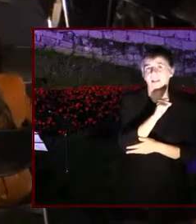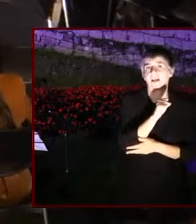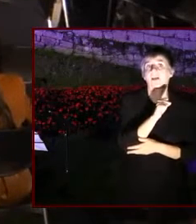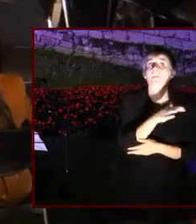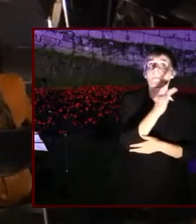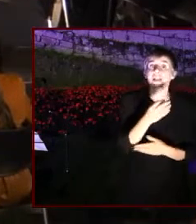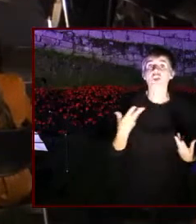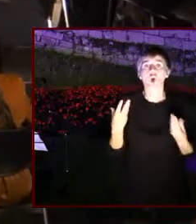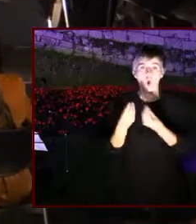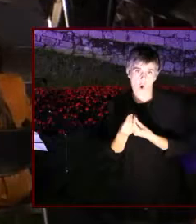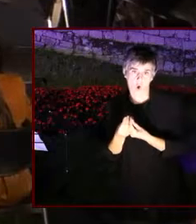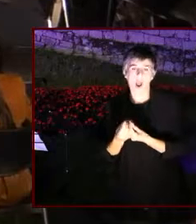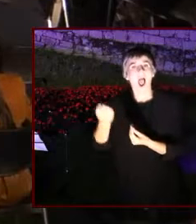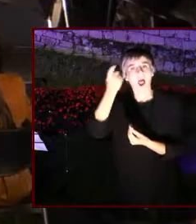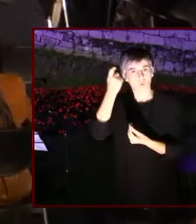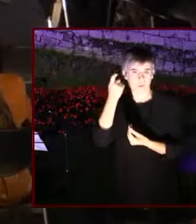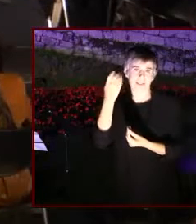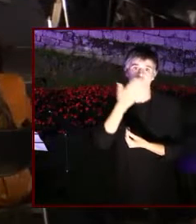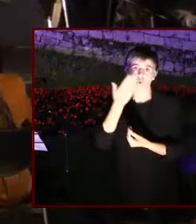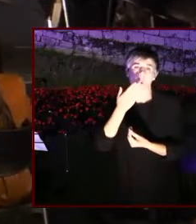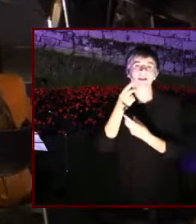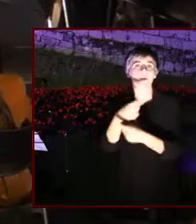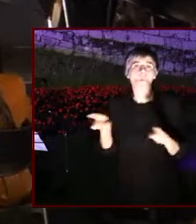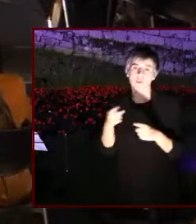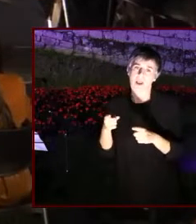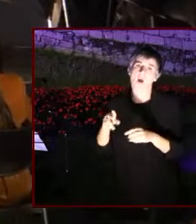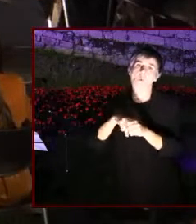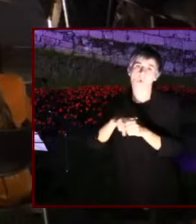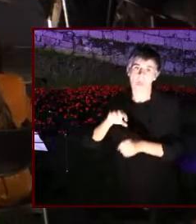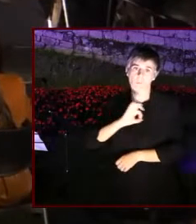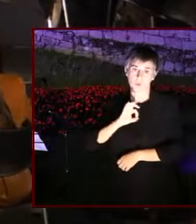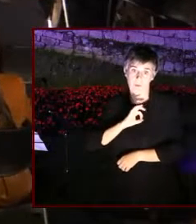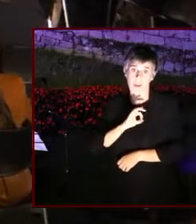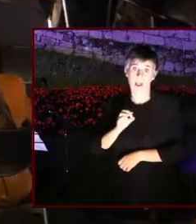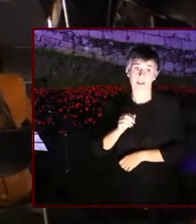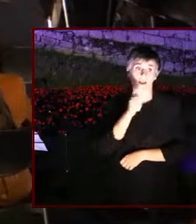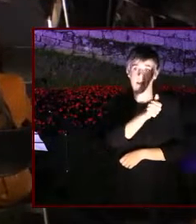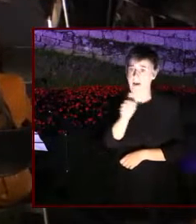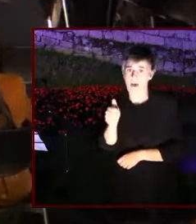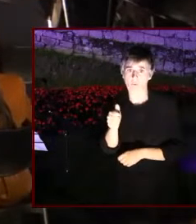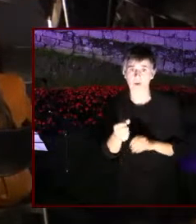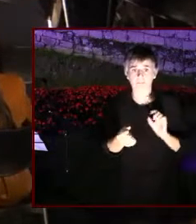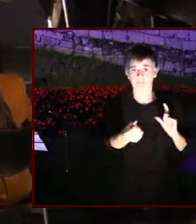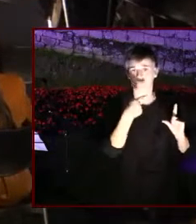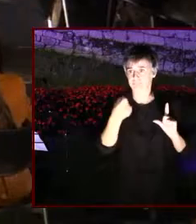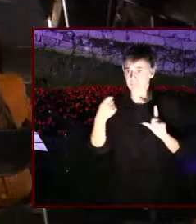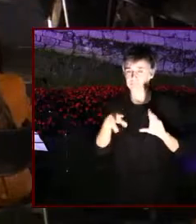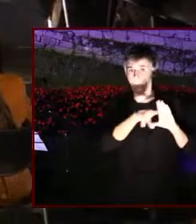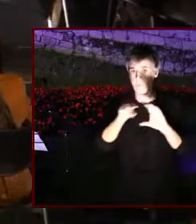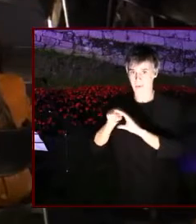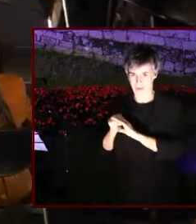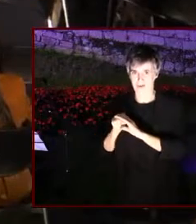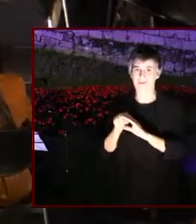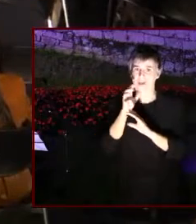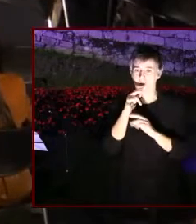de varias escolas de música da provincia de Pontevedra que nos enviaron os seus vídeos. Bueno, benvida, Waiza.